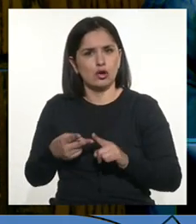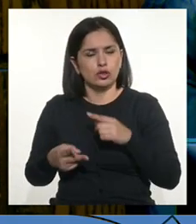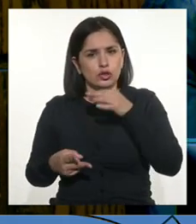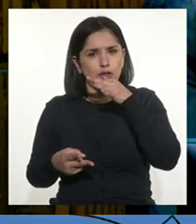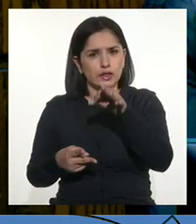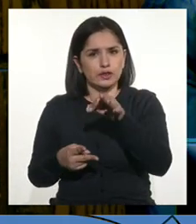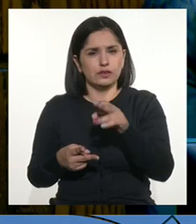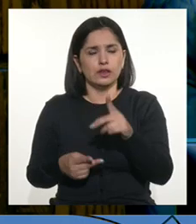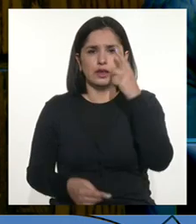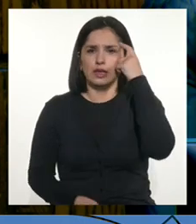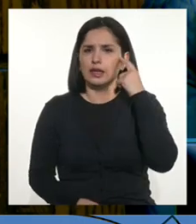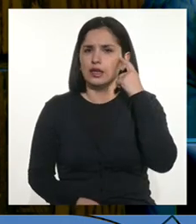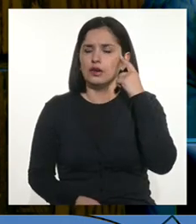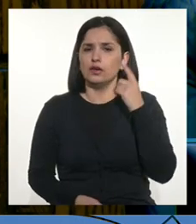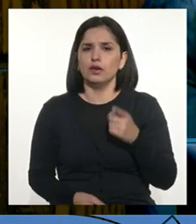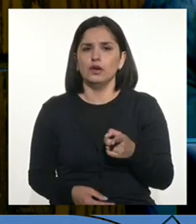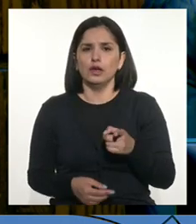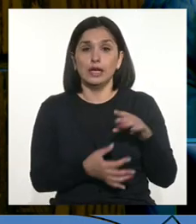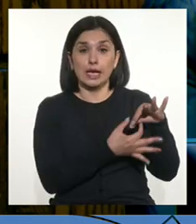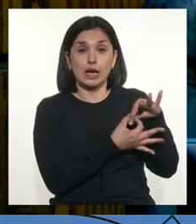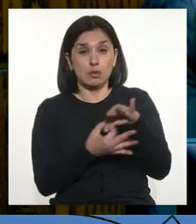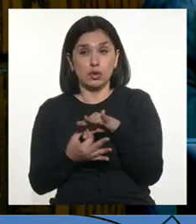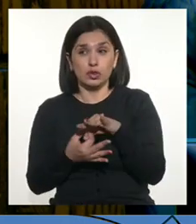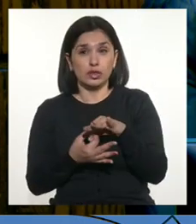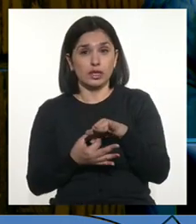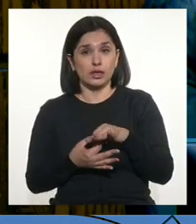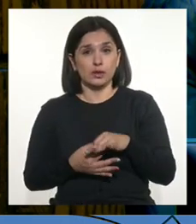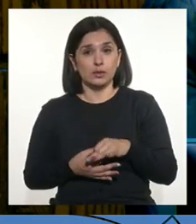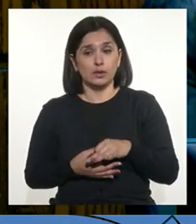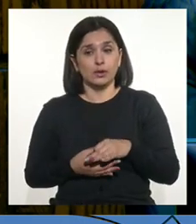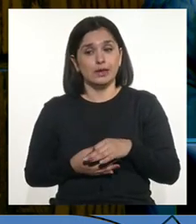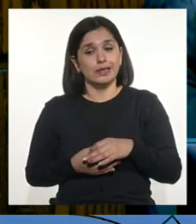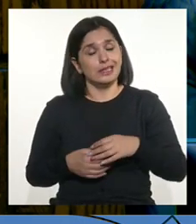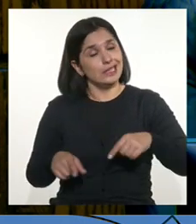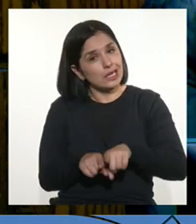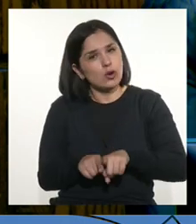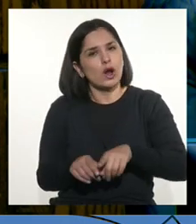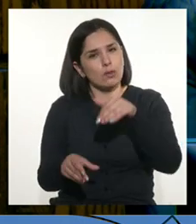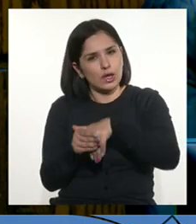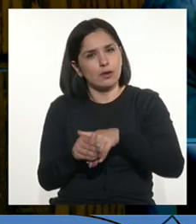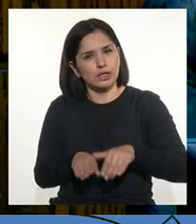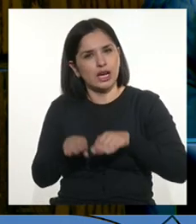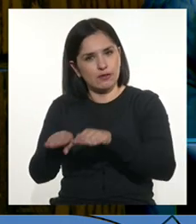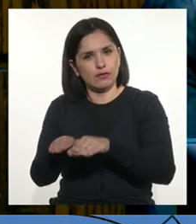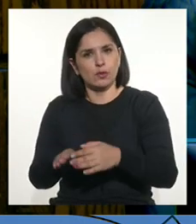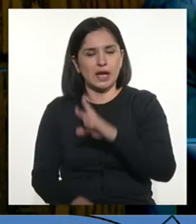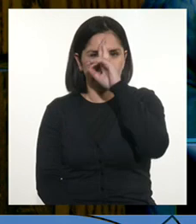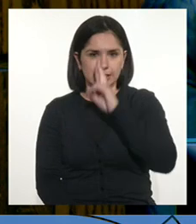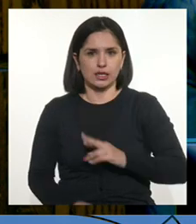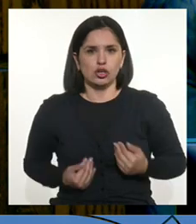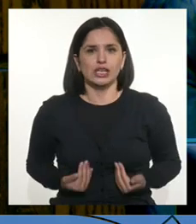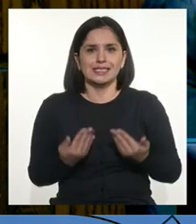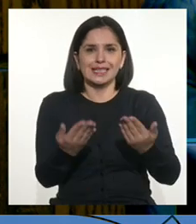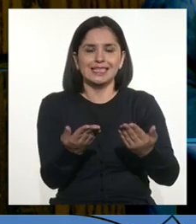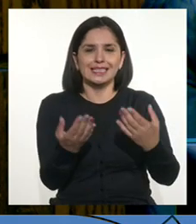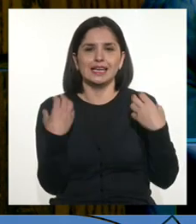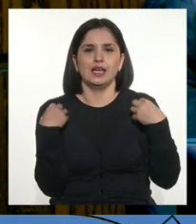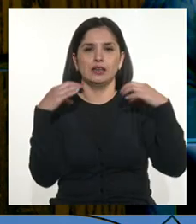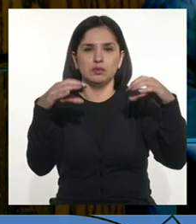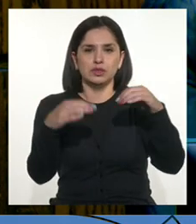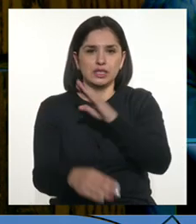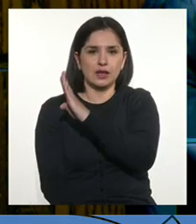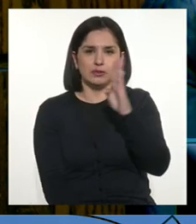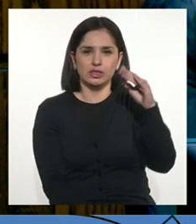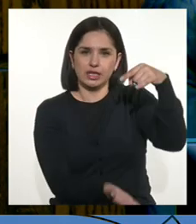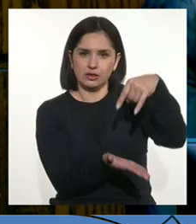es que yo creo que la razón que me mueve a pesar de todo a votar a favor es el rol que se le asigna a la biblioteca del congreso